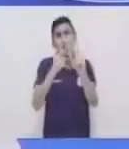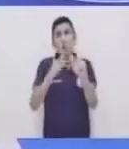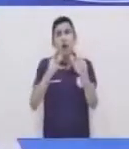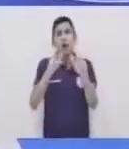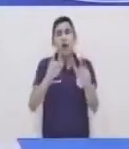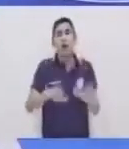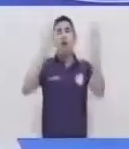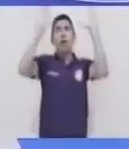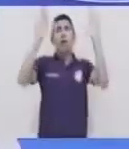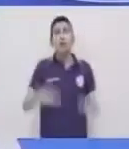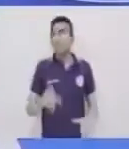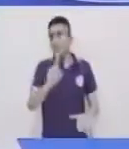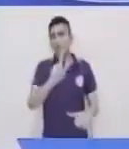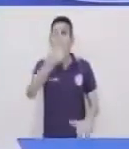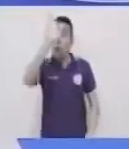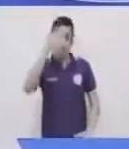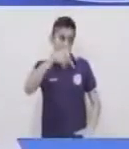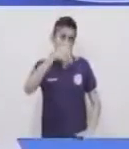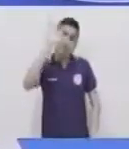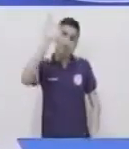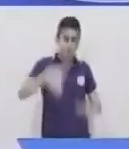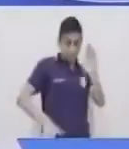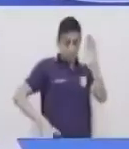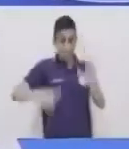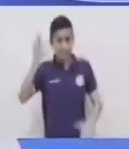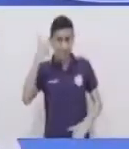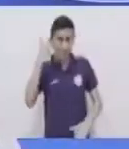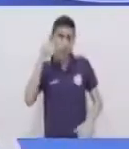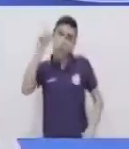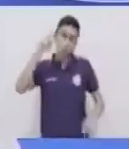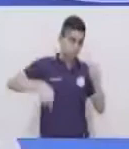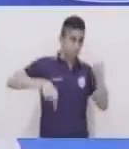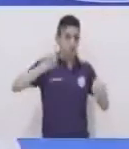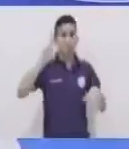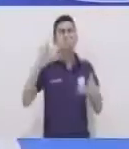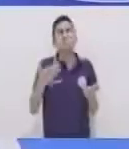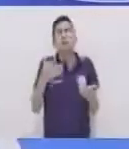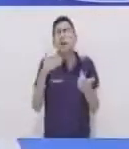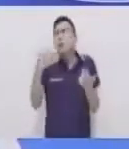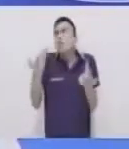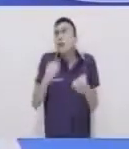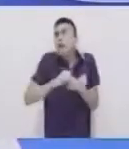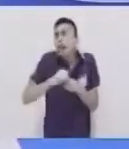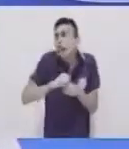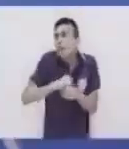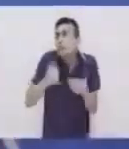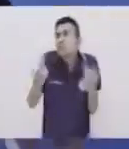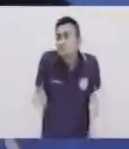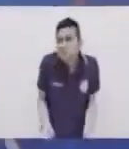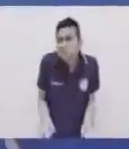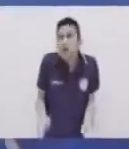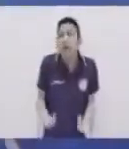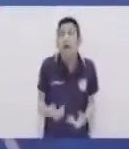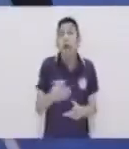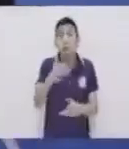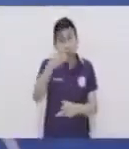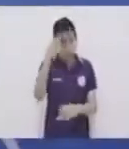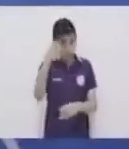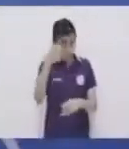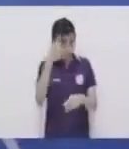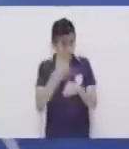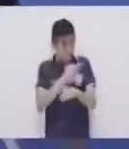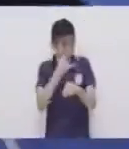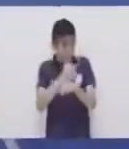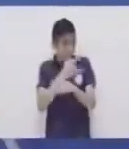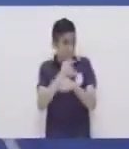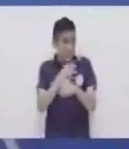alternados. Vuela acá, brazo y después el otro. ¿Por qué estamos realizando calentamiento más en miembros superiores? Porque vamos a